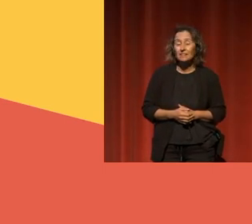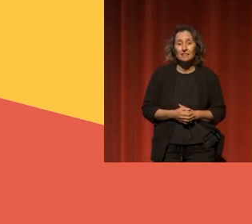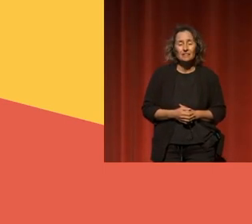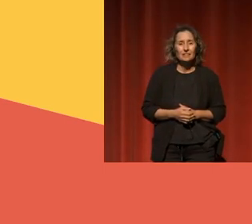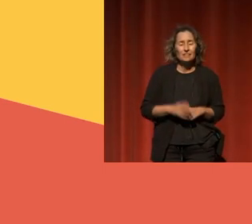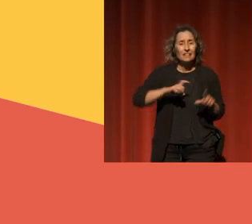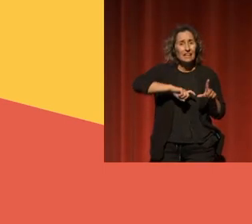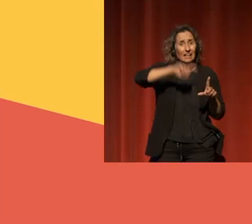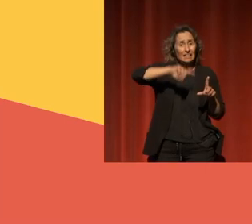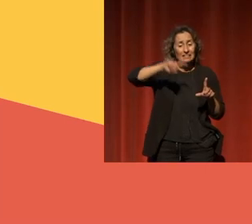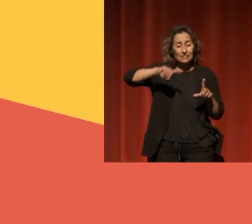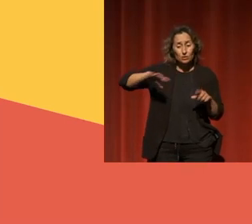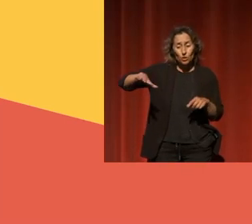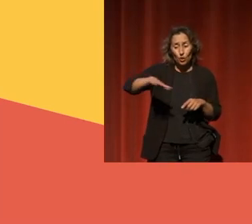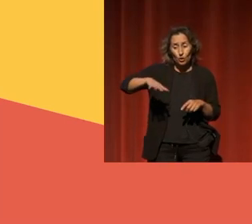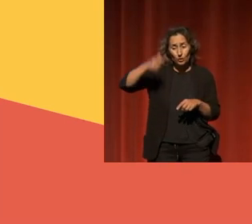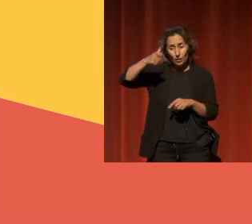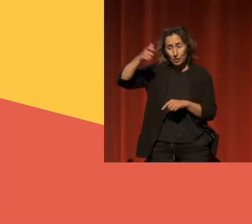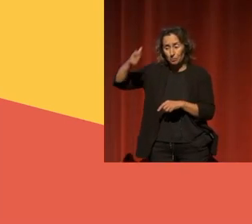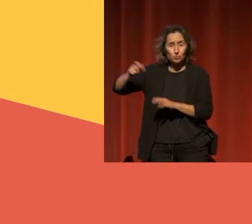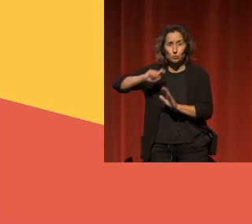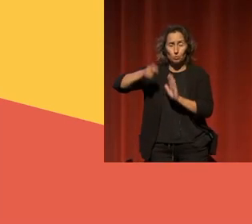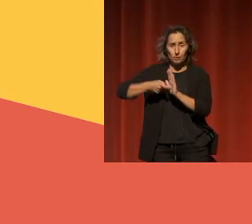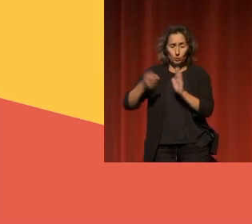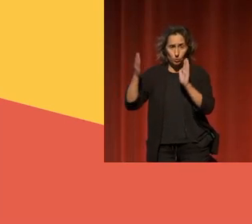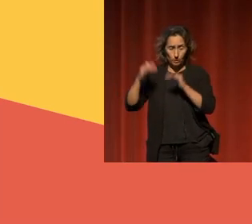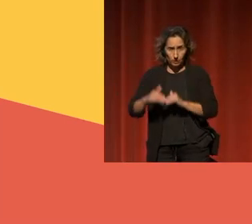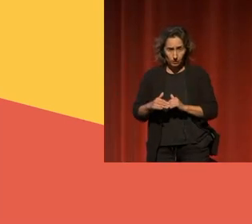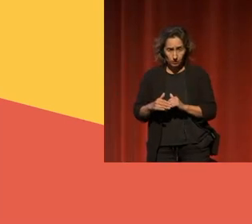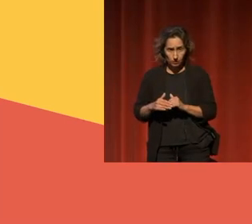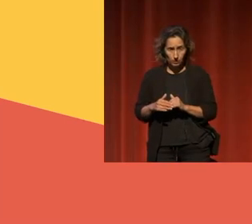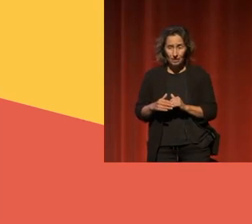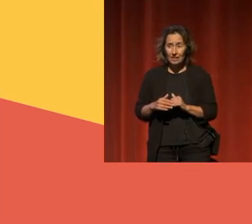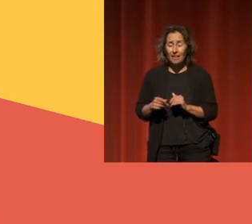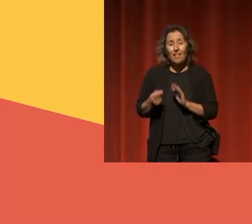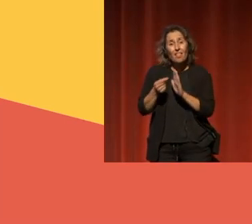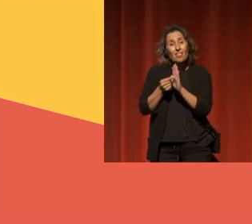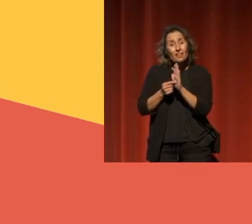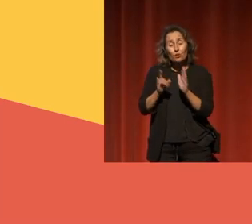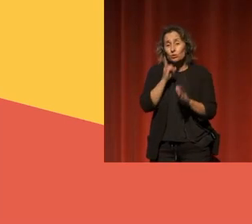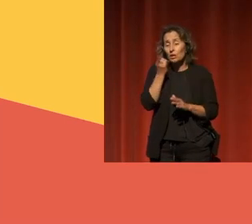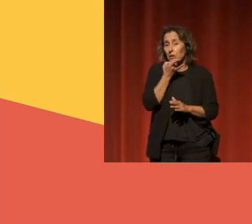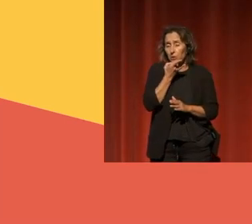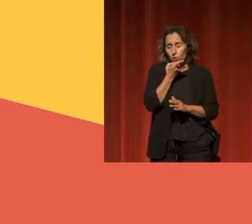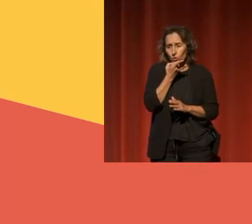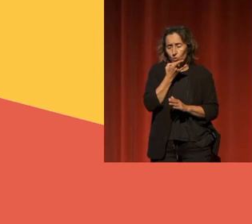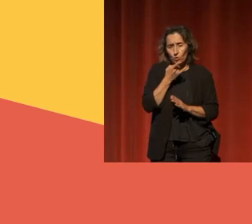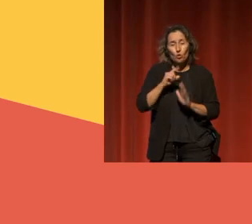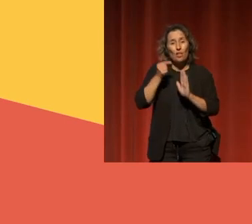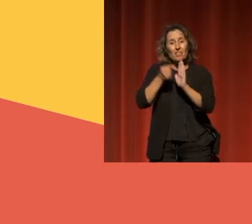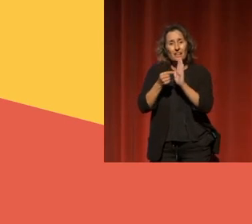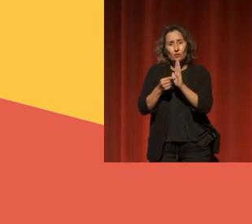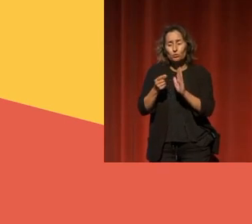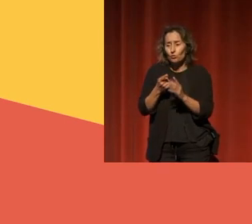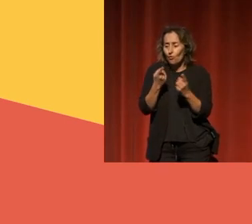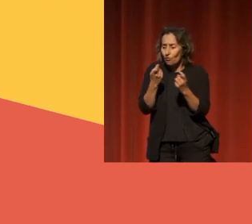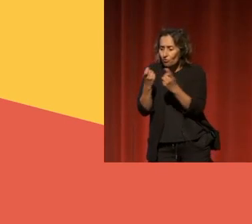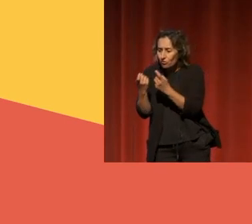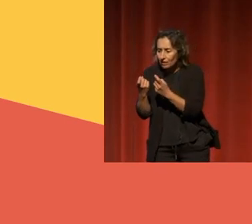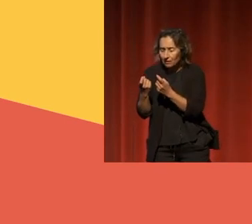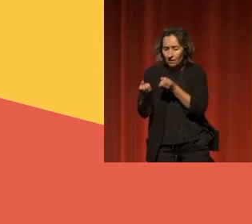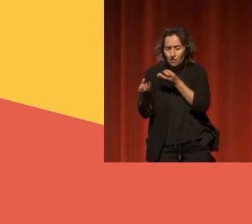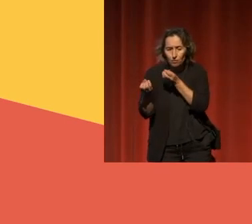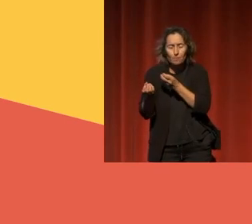incompletos en las zonas Rurales ojo no hemos encontrado más datos erróneos hemos encontrado más datos incompletos